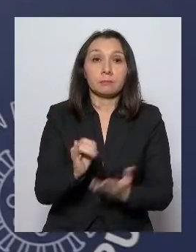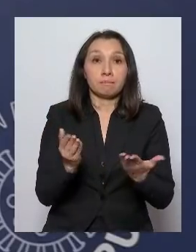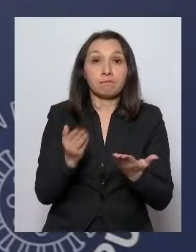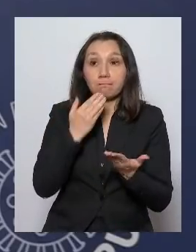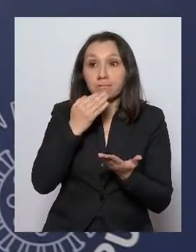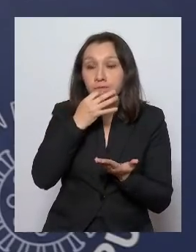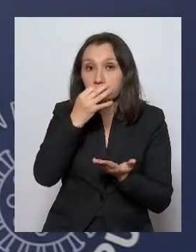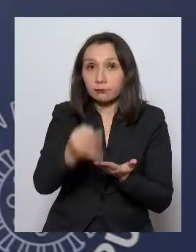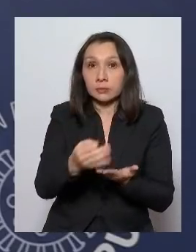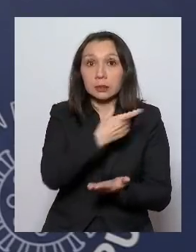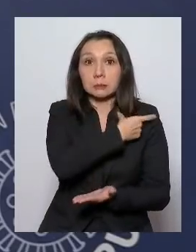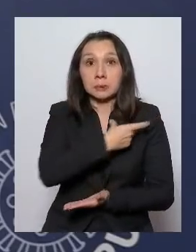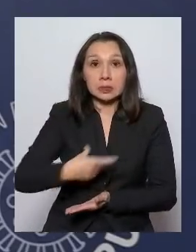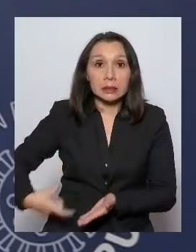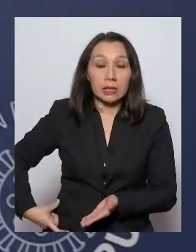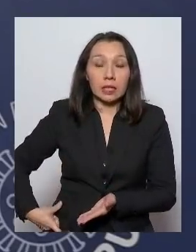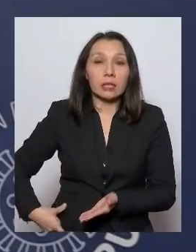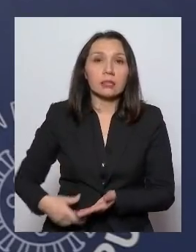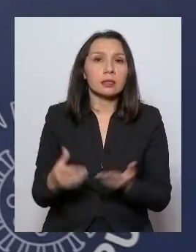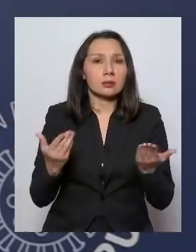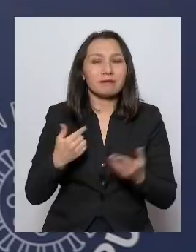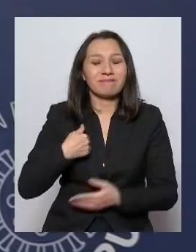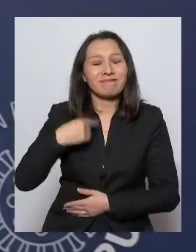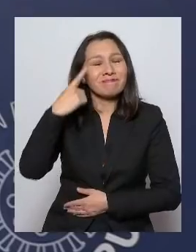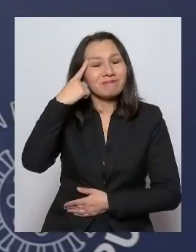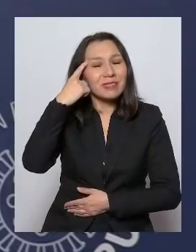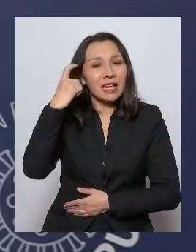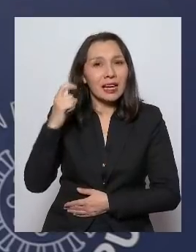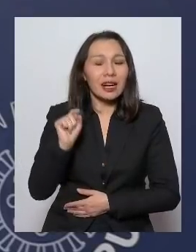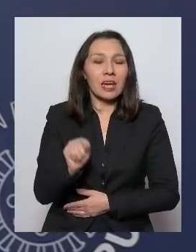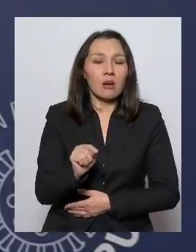él señaló, creo que es